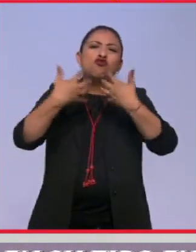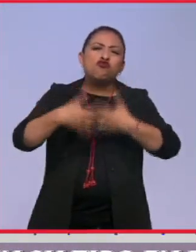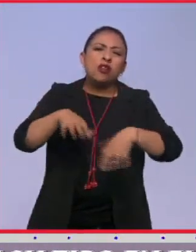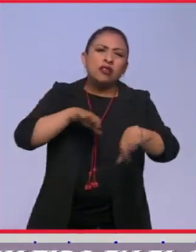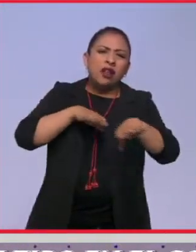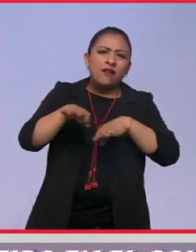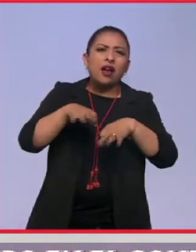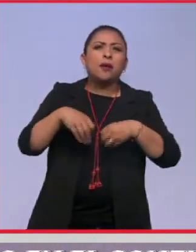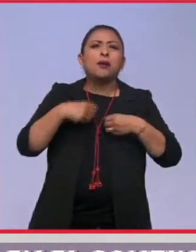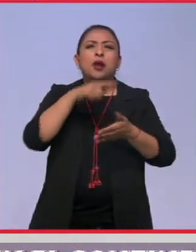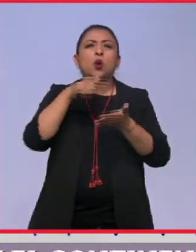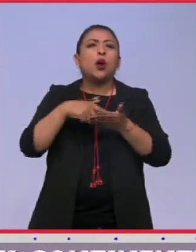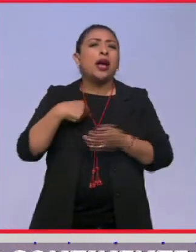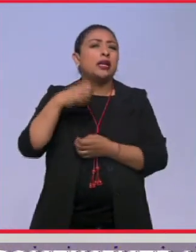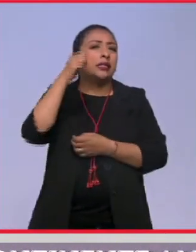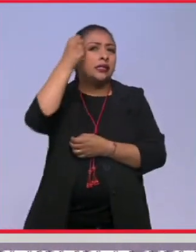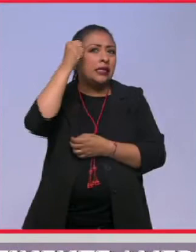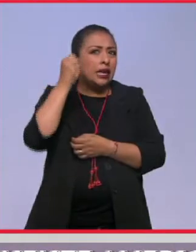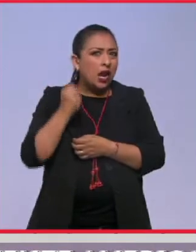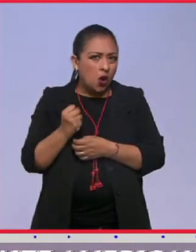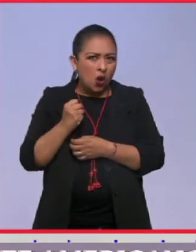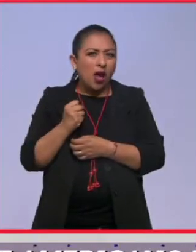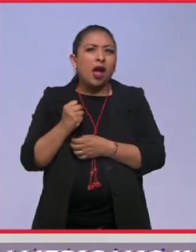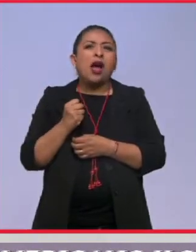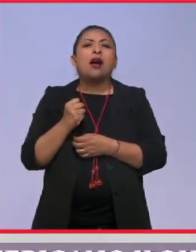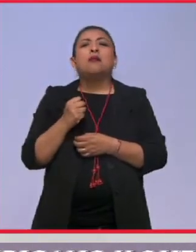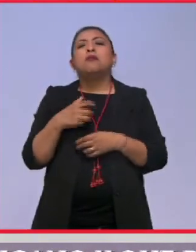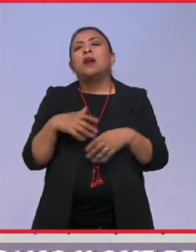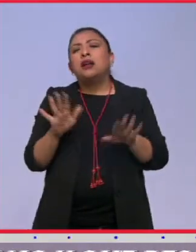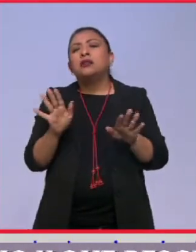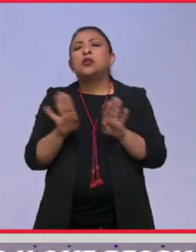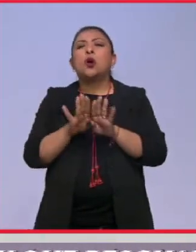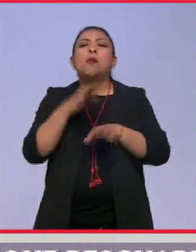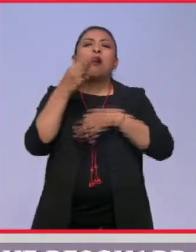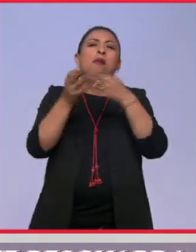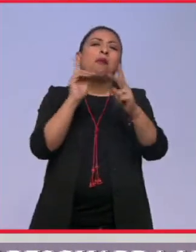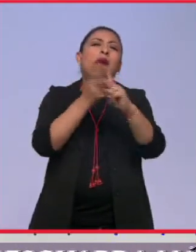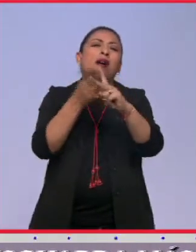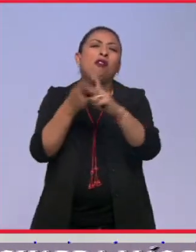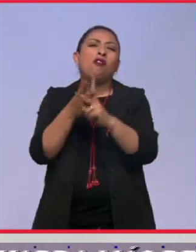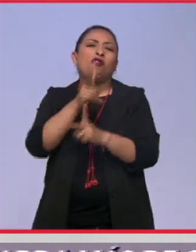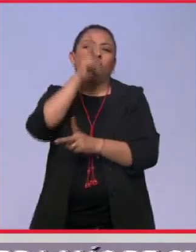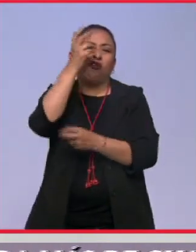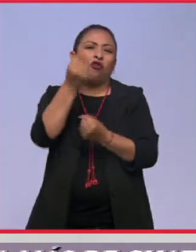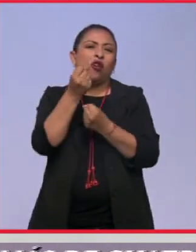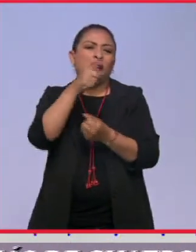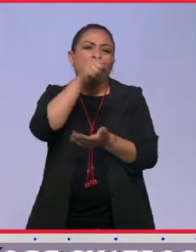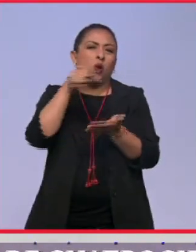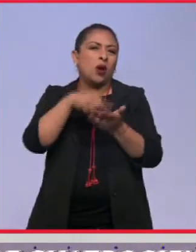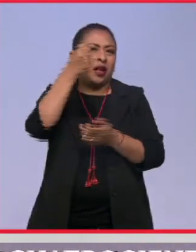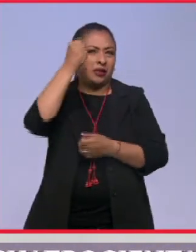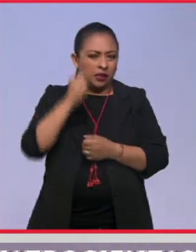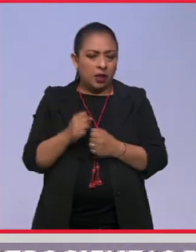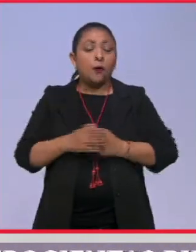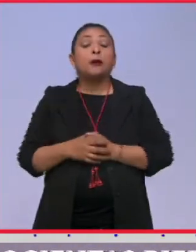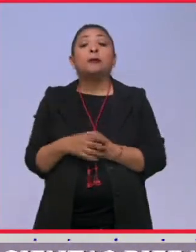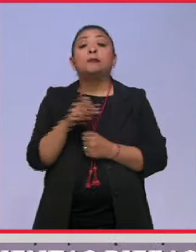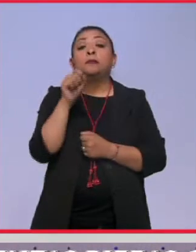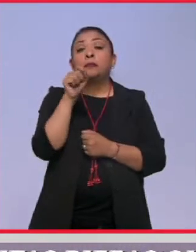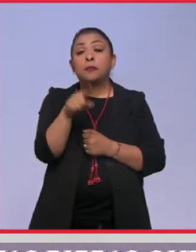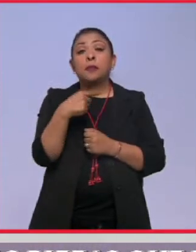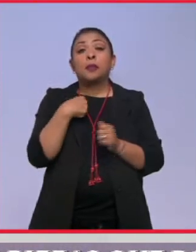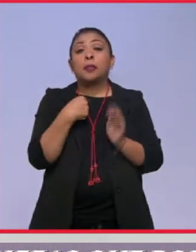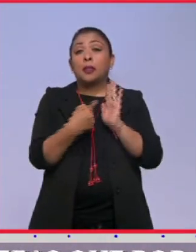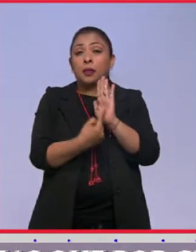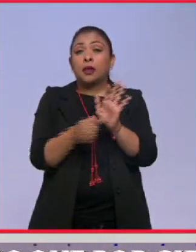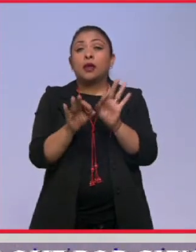que viven en Sinaloa más allá de las notas rojas y las notas violentas de esta región. También